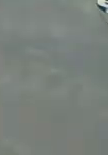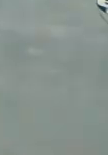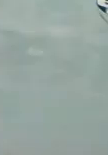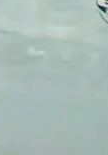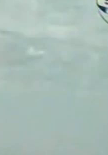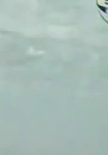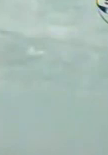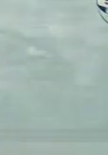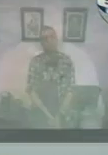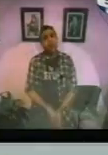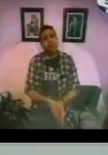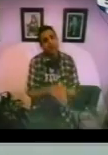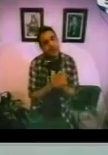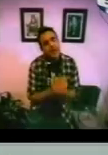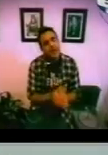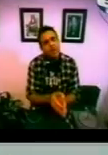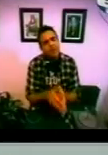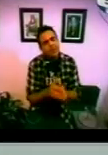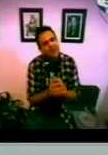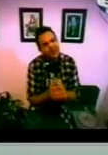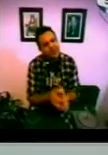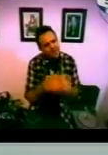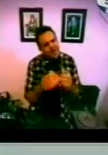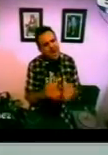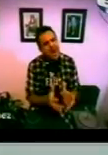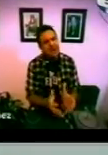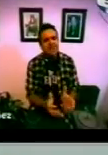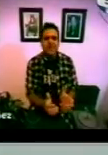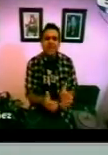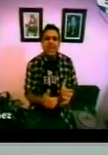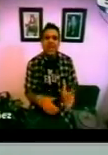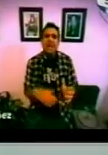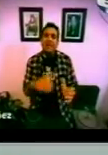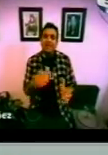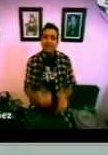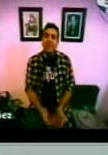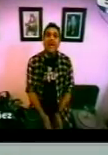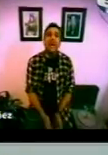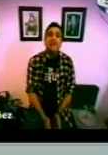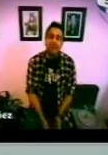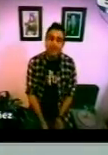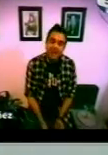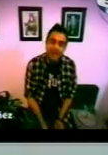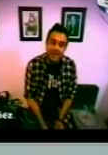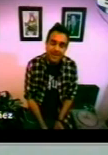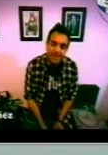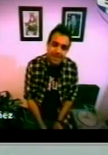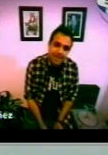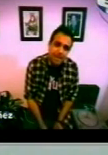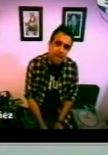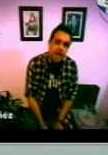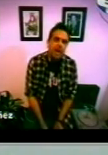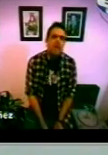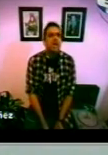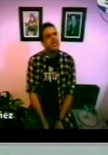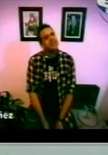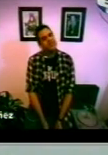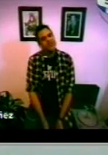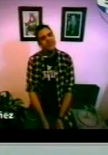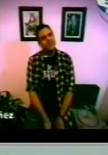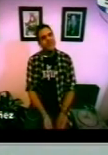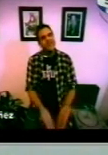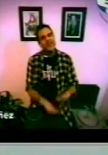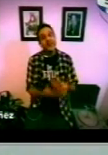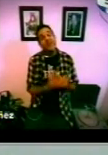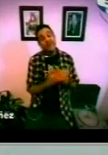esta manera también como a través de esta... La tecnología se está tan cerca uno de otro, ¿no? Así que